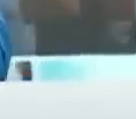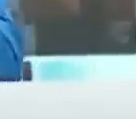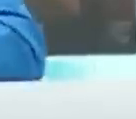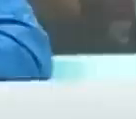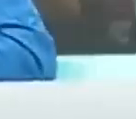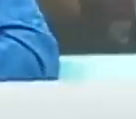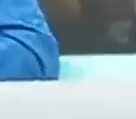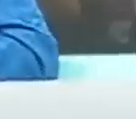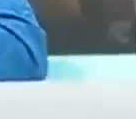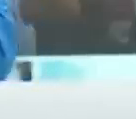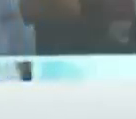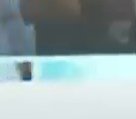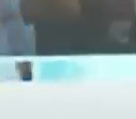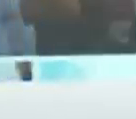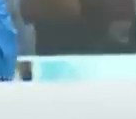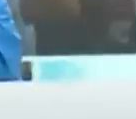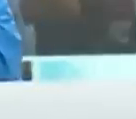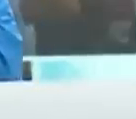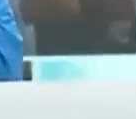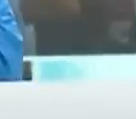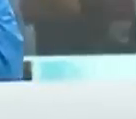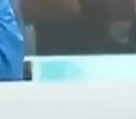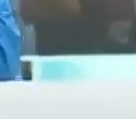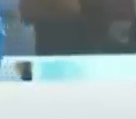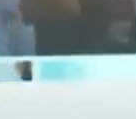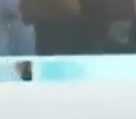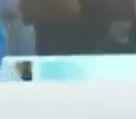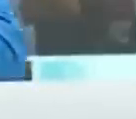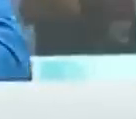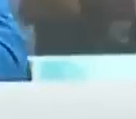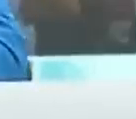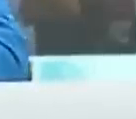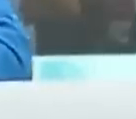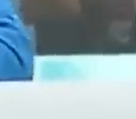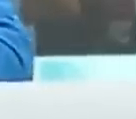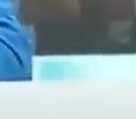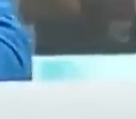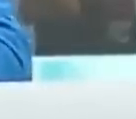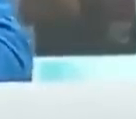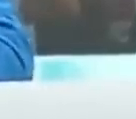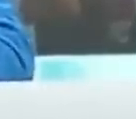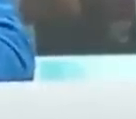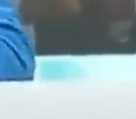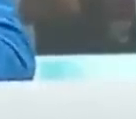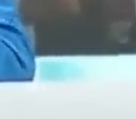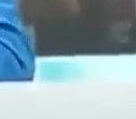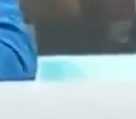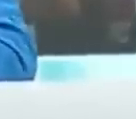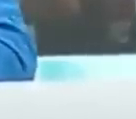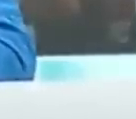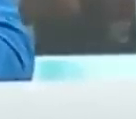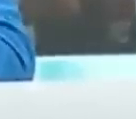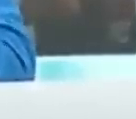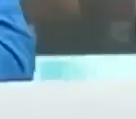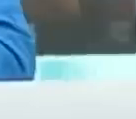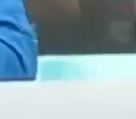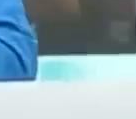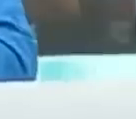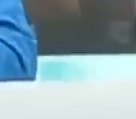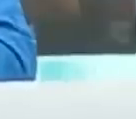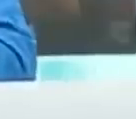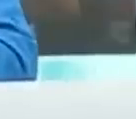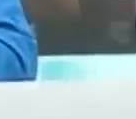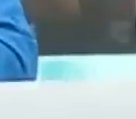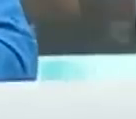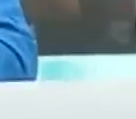resta gran margen de acción para proteger su industria infantil para tener desarrollos procesos de desarrollos autónomos industrialización